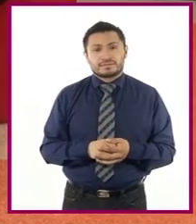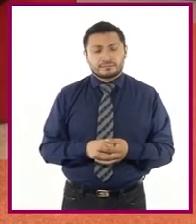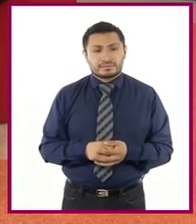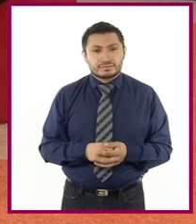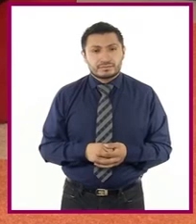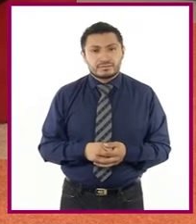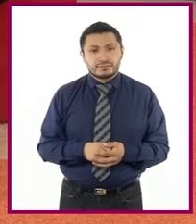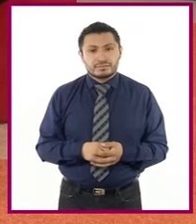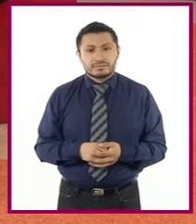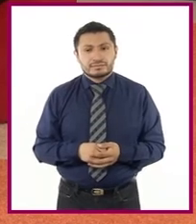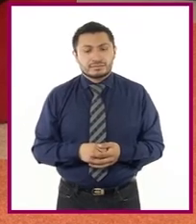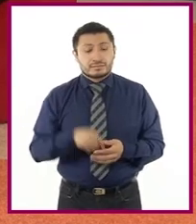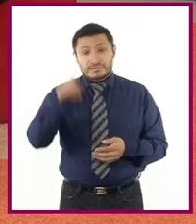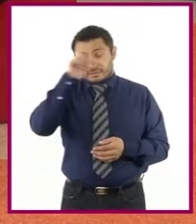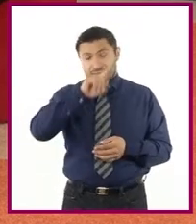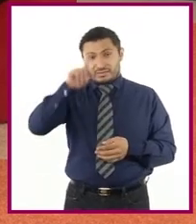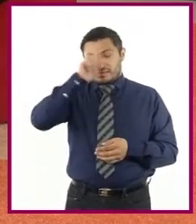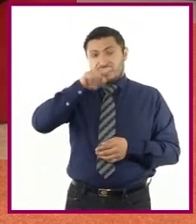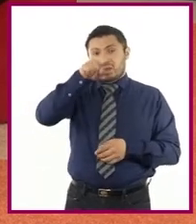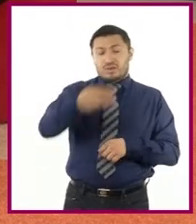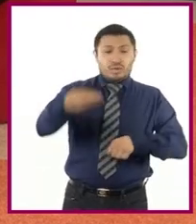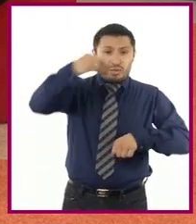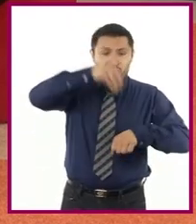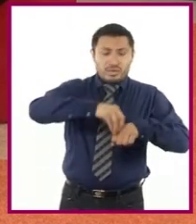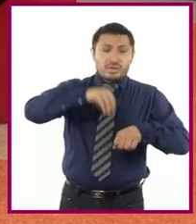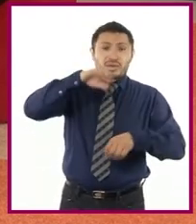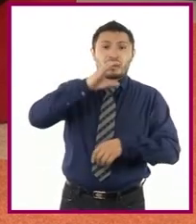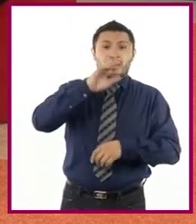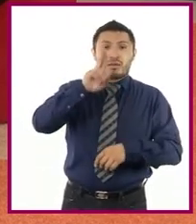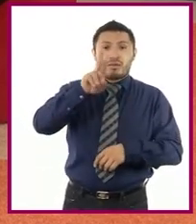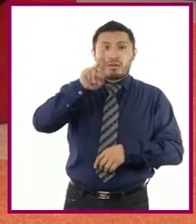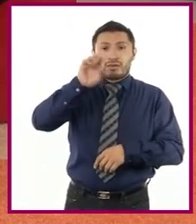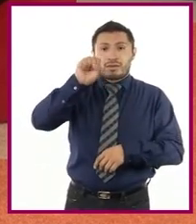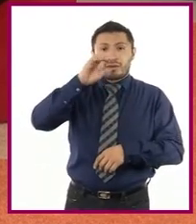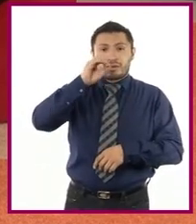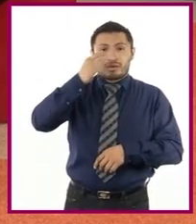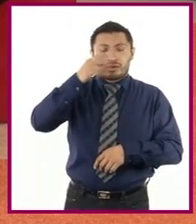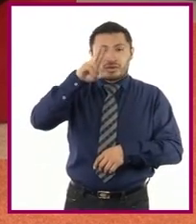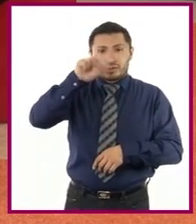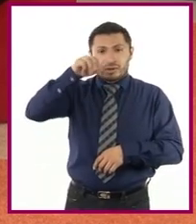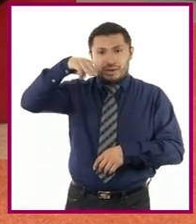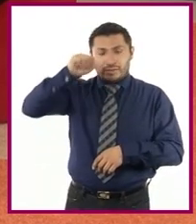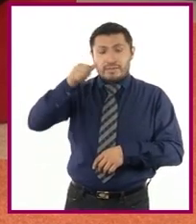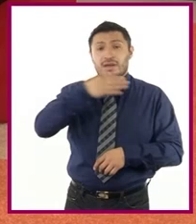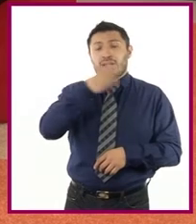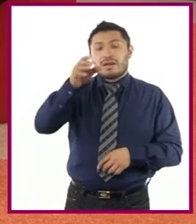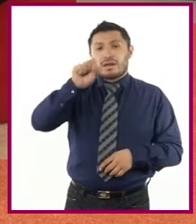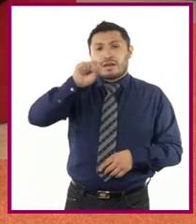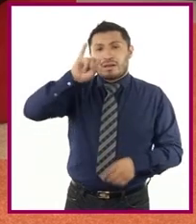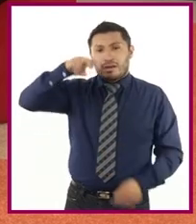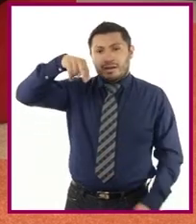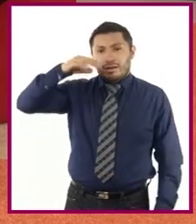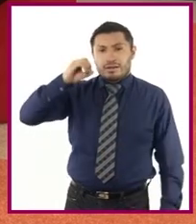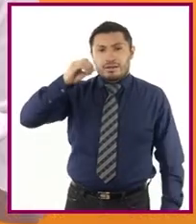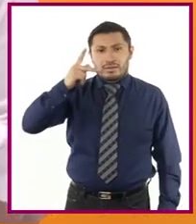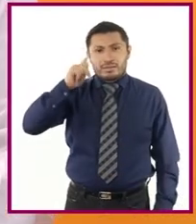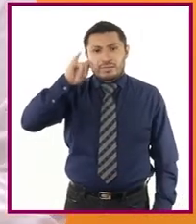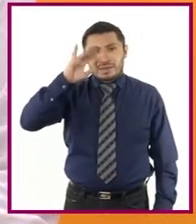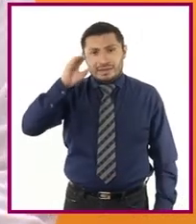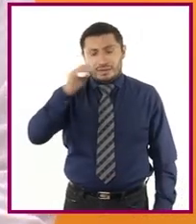Les sugerimos agregar cursograma, cursograma sinóptico, cursograma